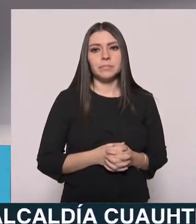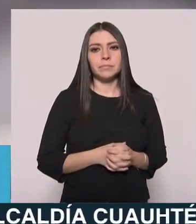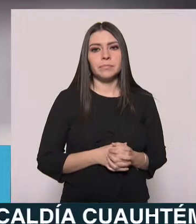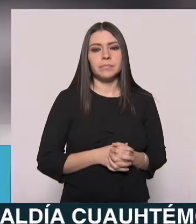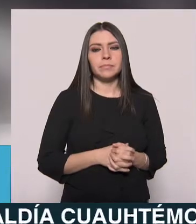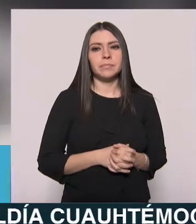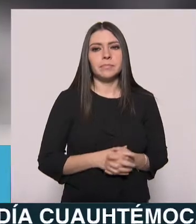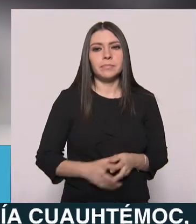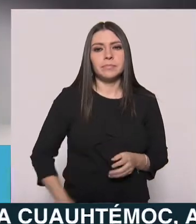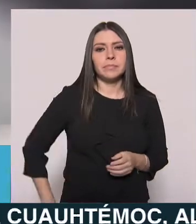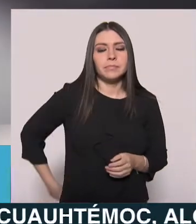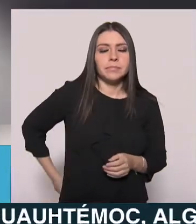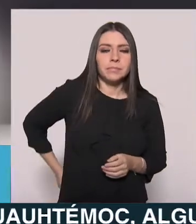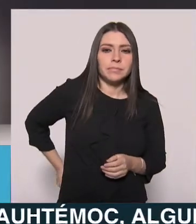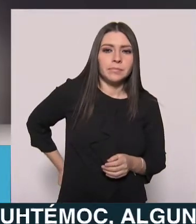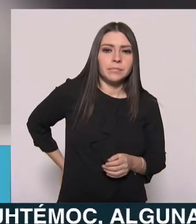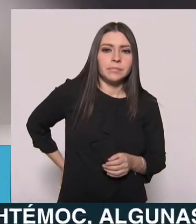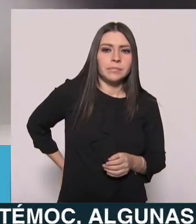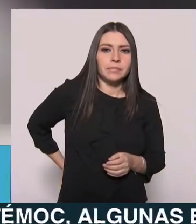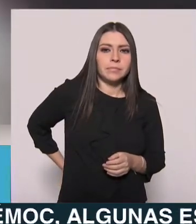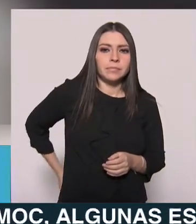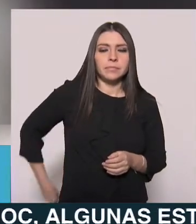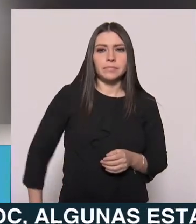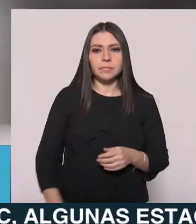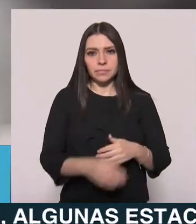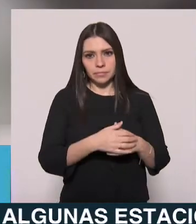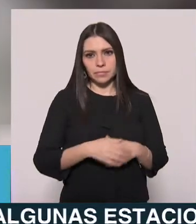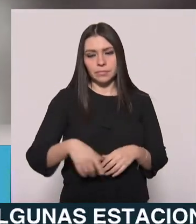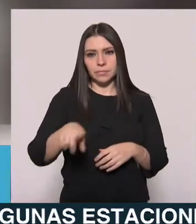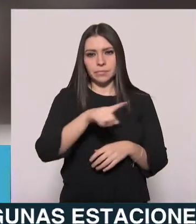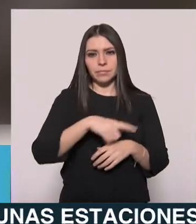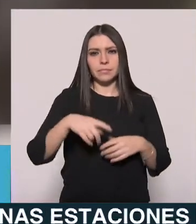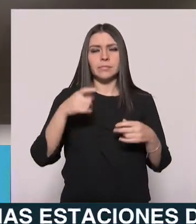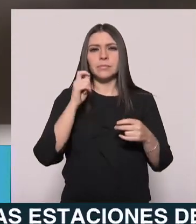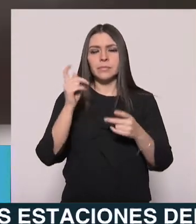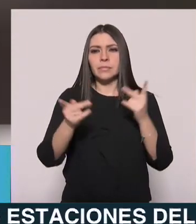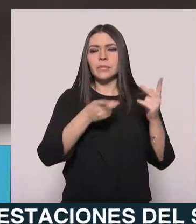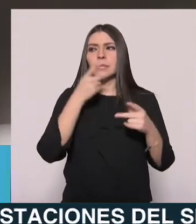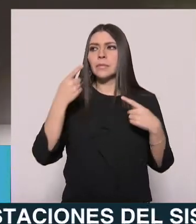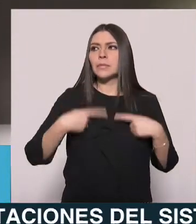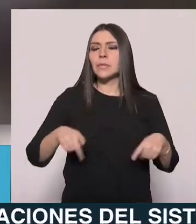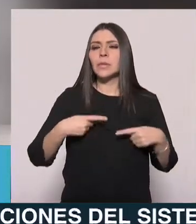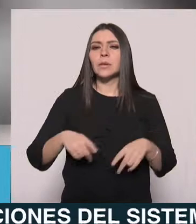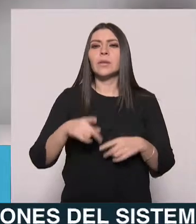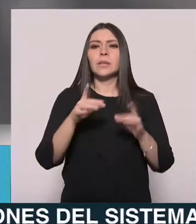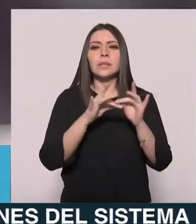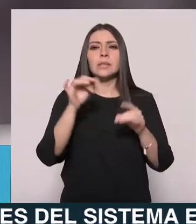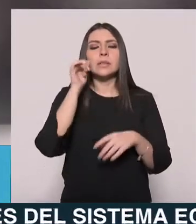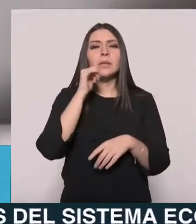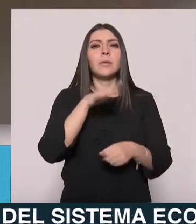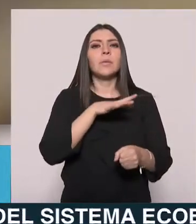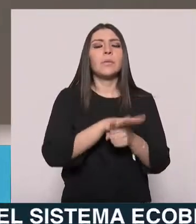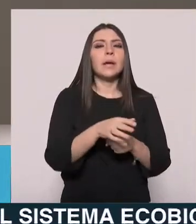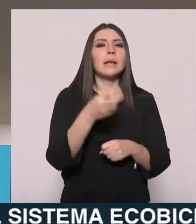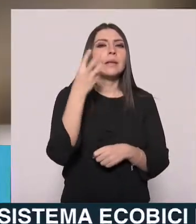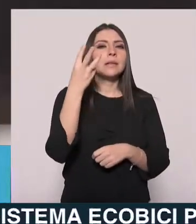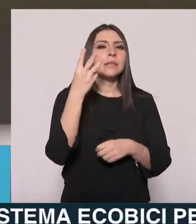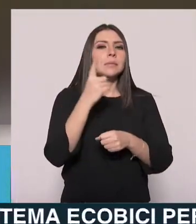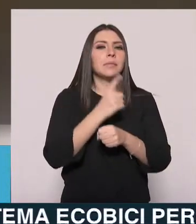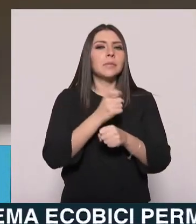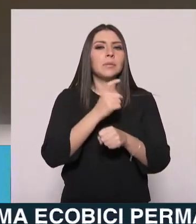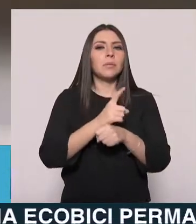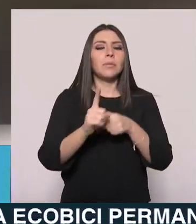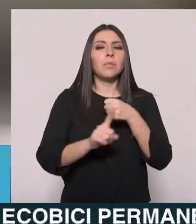Calidad e Impacto Gubernamental, y lo que hacen es preguntarle a la gente cuáles son los 3 principales problemas que perciben en su comunidad.